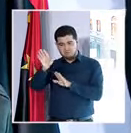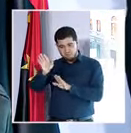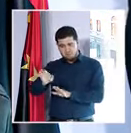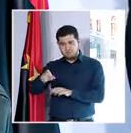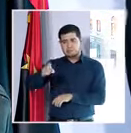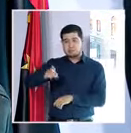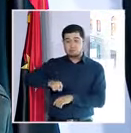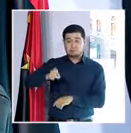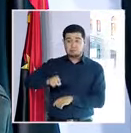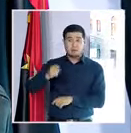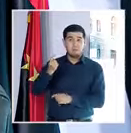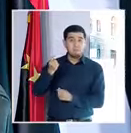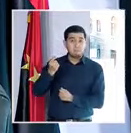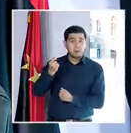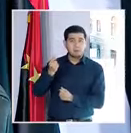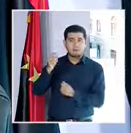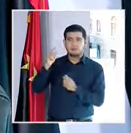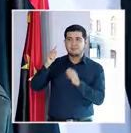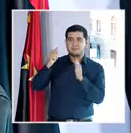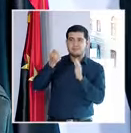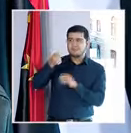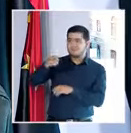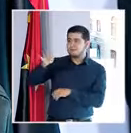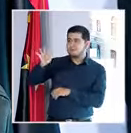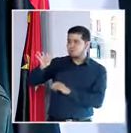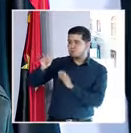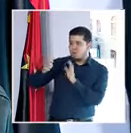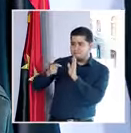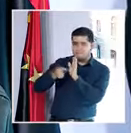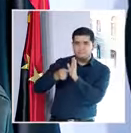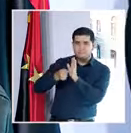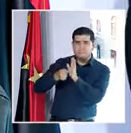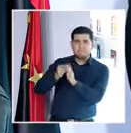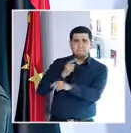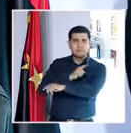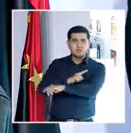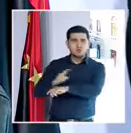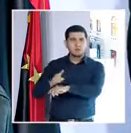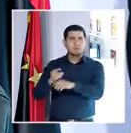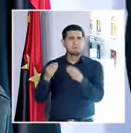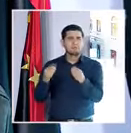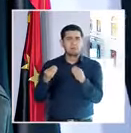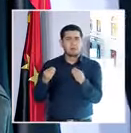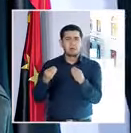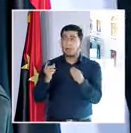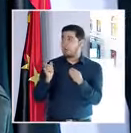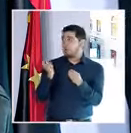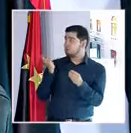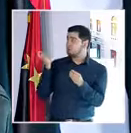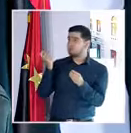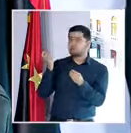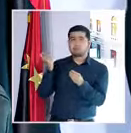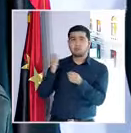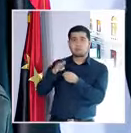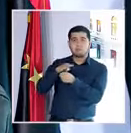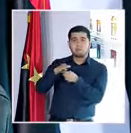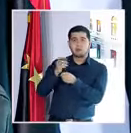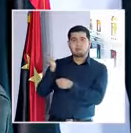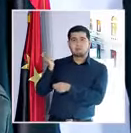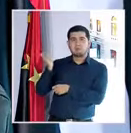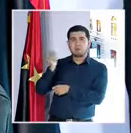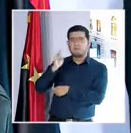de 19 mil millones de pesos para que todo el sector de Boconó pueda tener agua